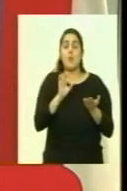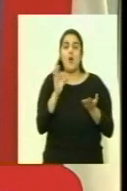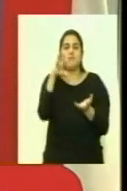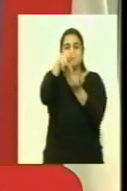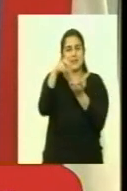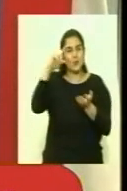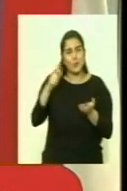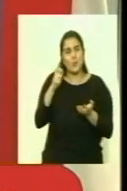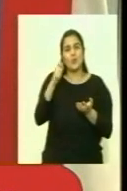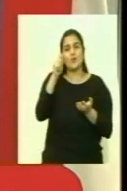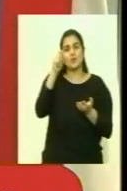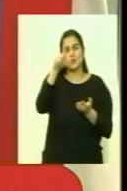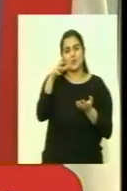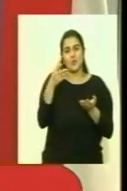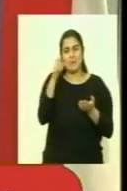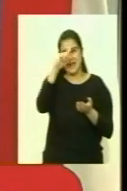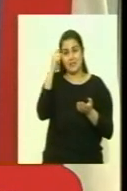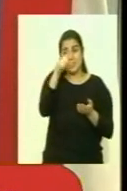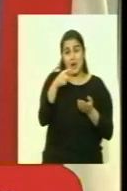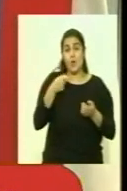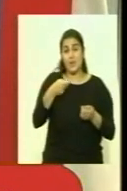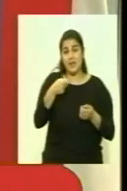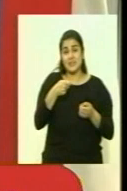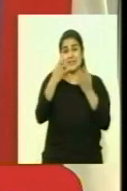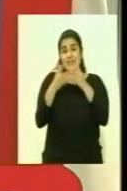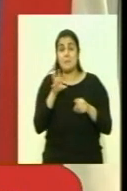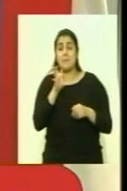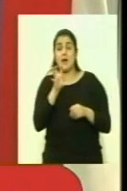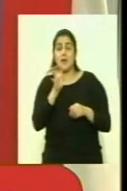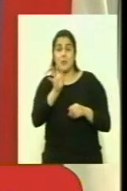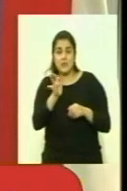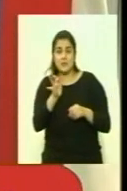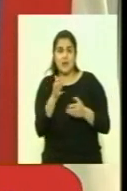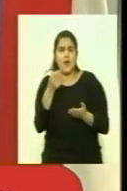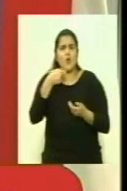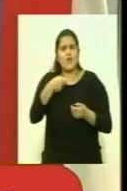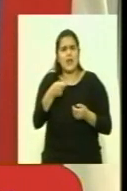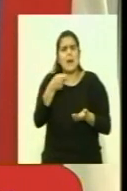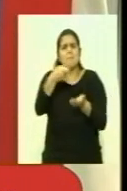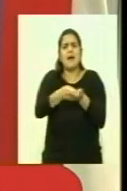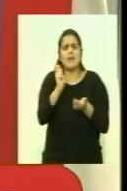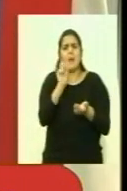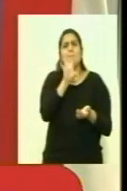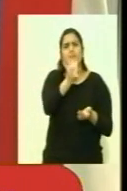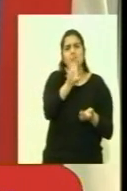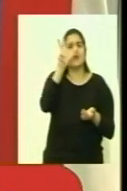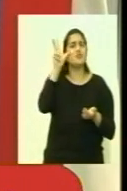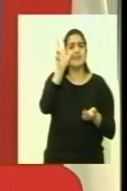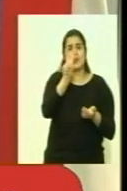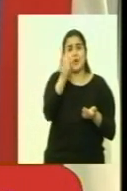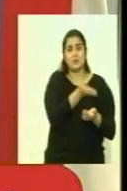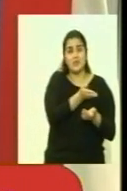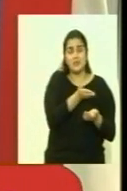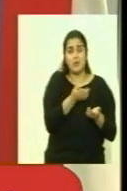Justicia, se jubilan por sistemas provinciales con el 82% móvil, cuando lo mismo no ocurre con el sistema